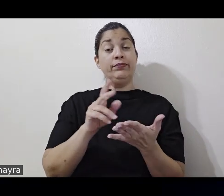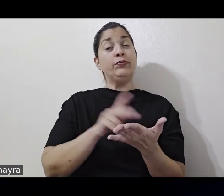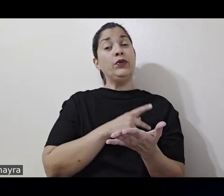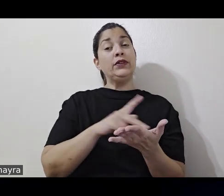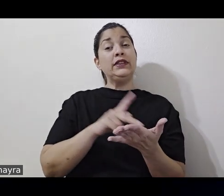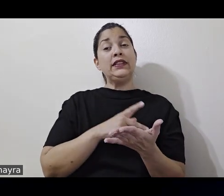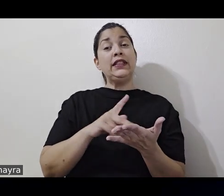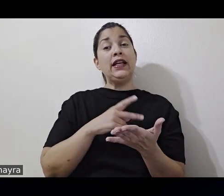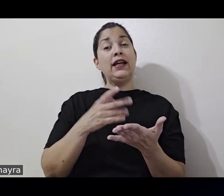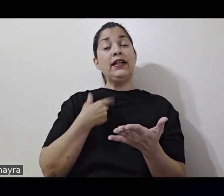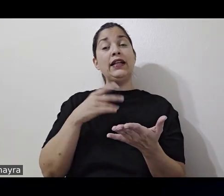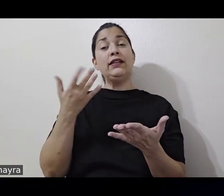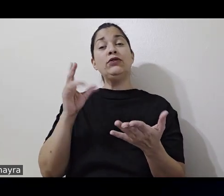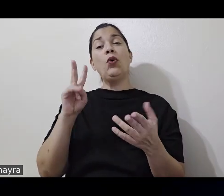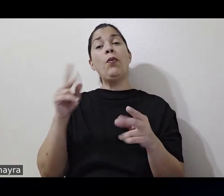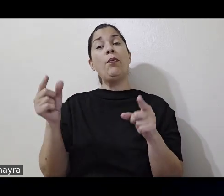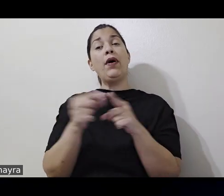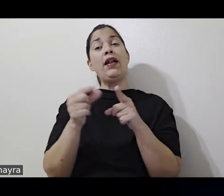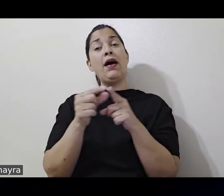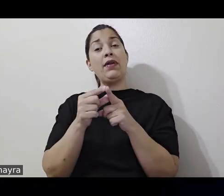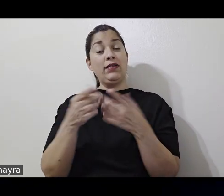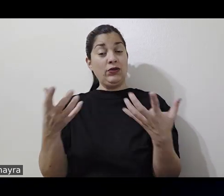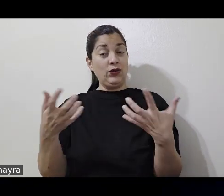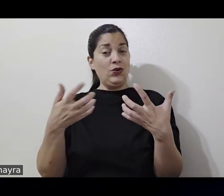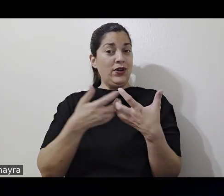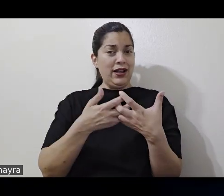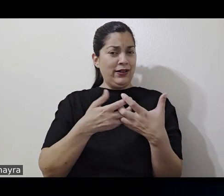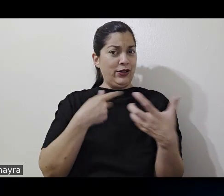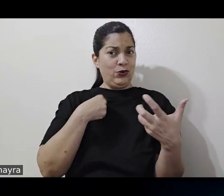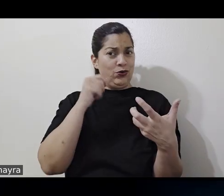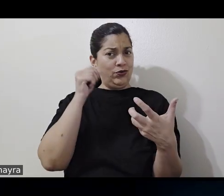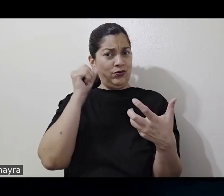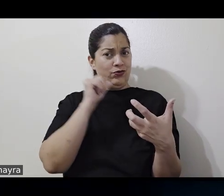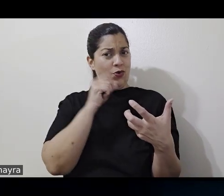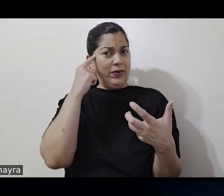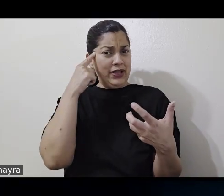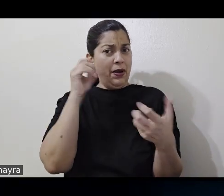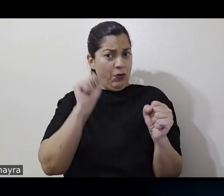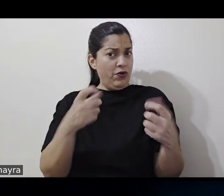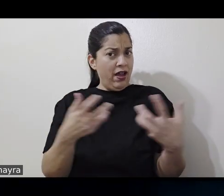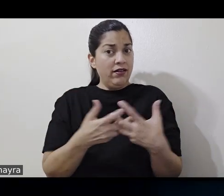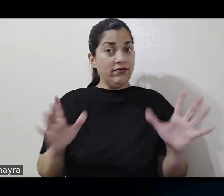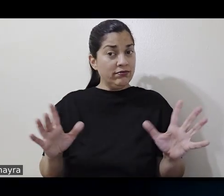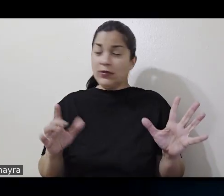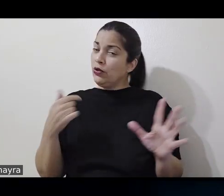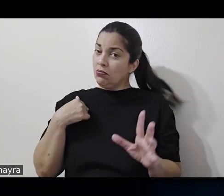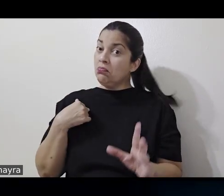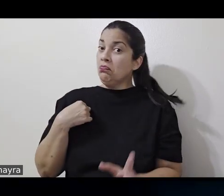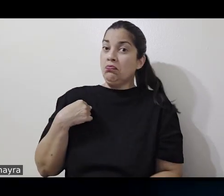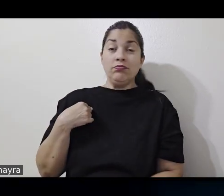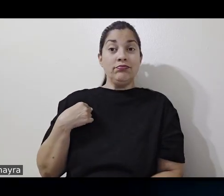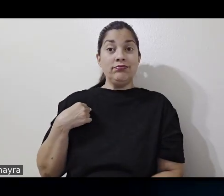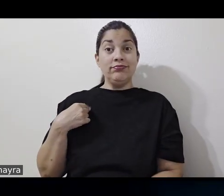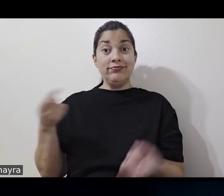de dos palabras que tú jamás pensabas que podías unir. Pues ahí yo dije, mira, esto me cayó del cielo, así que vamos a aprovecharlo. No se puede